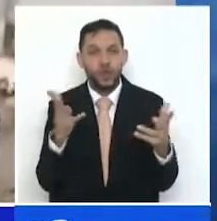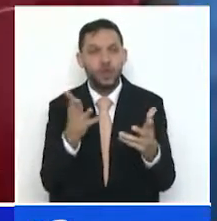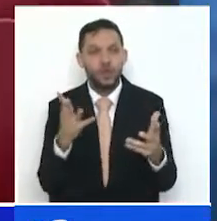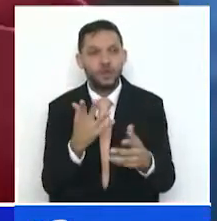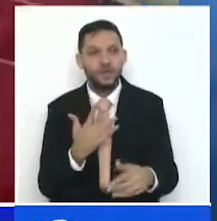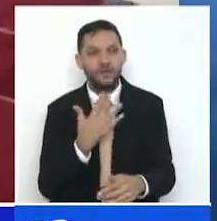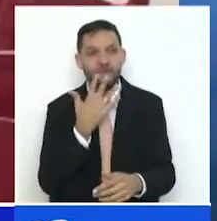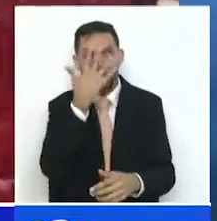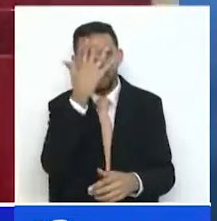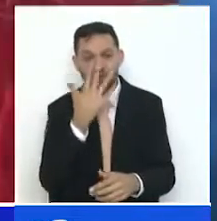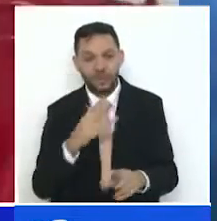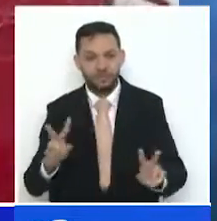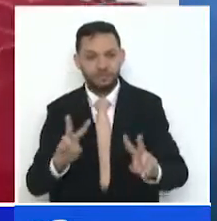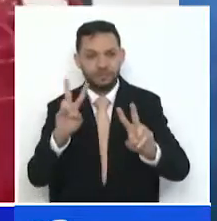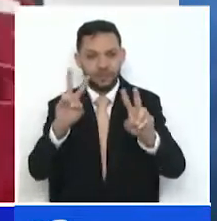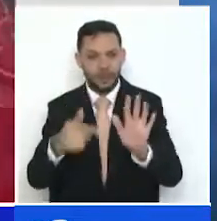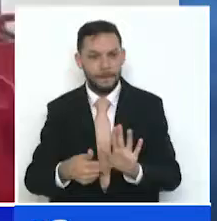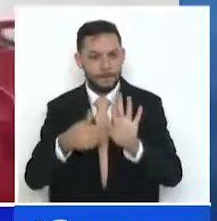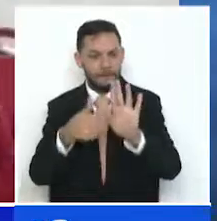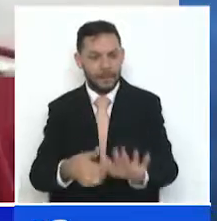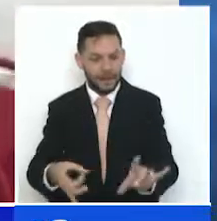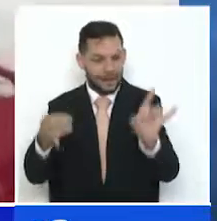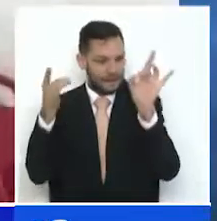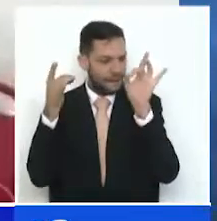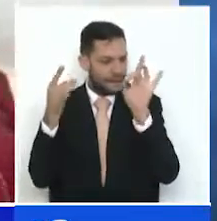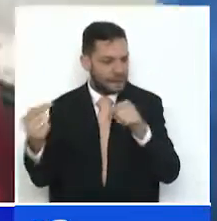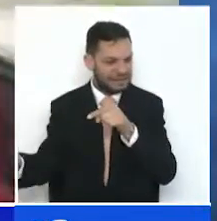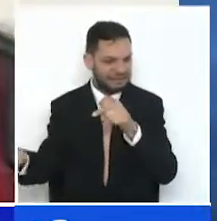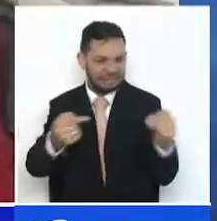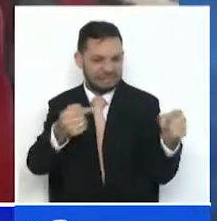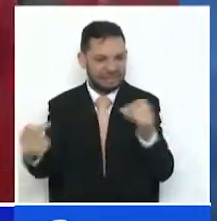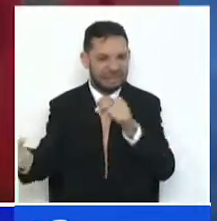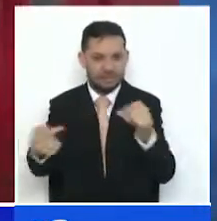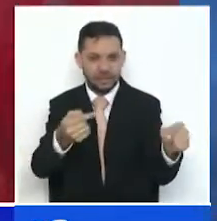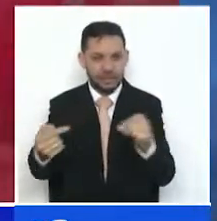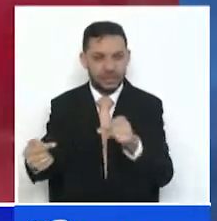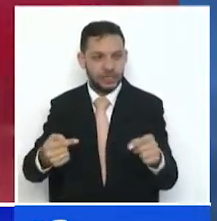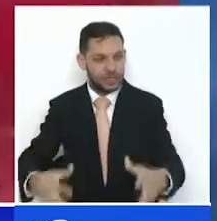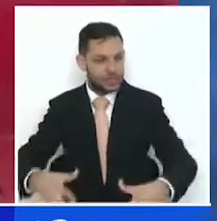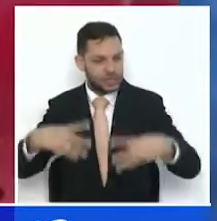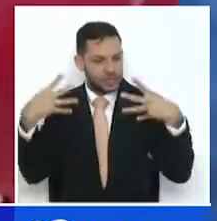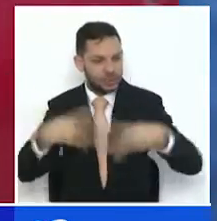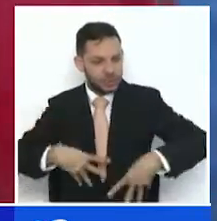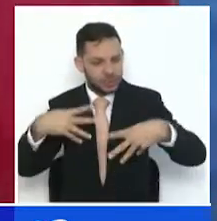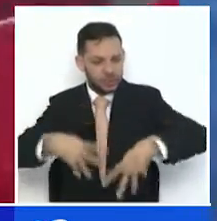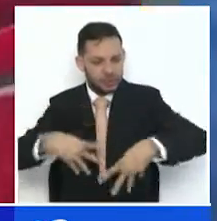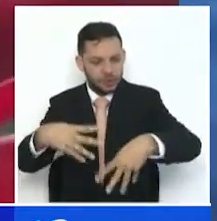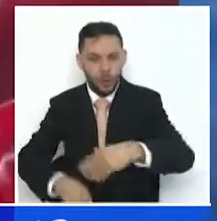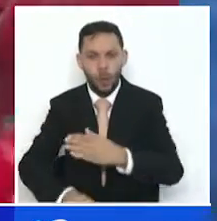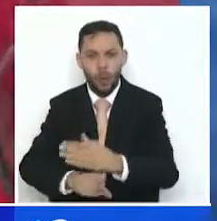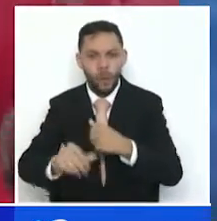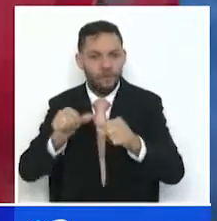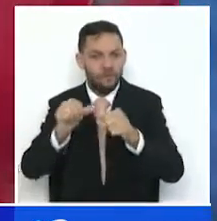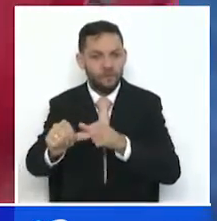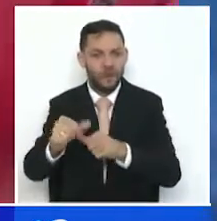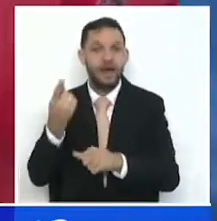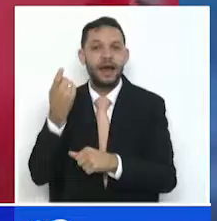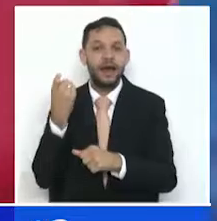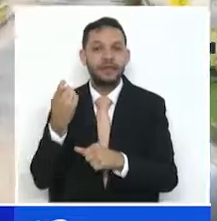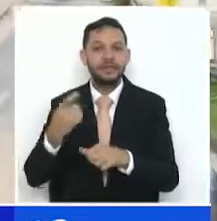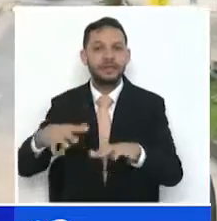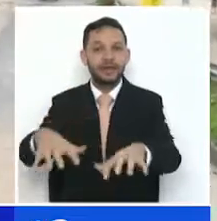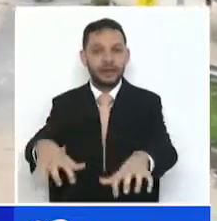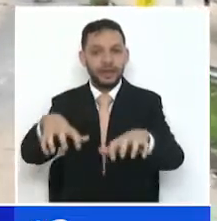redes sociales. Un conflicto que aún no parece tener salida y que manifestantes esperan extender. Ayer en Asamblea Barrial se